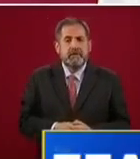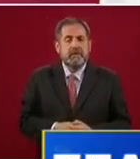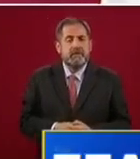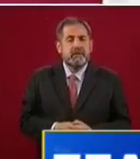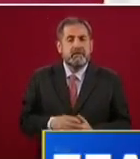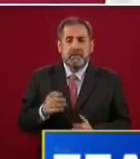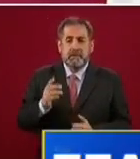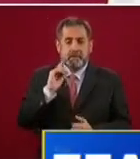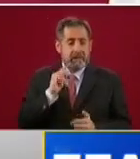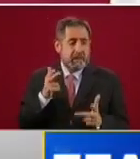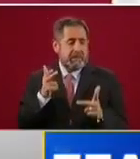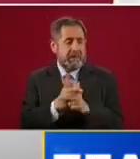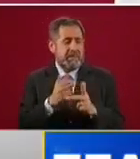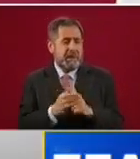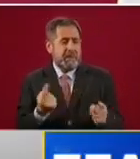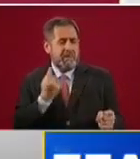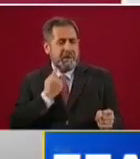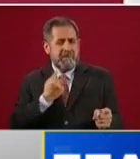de los homicidios